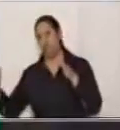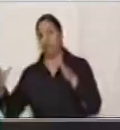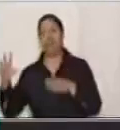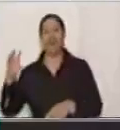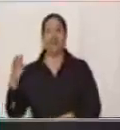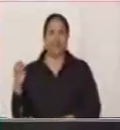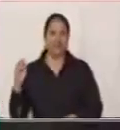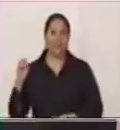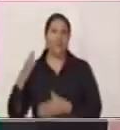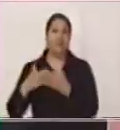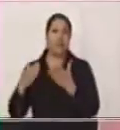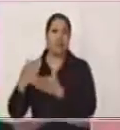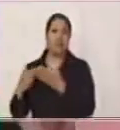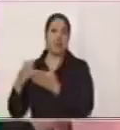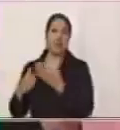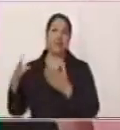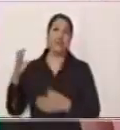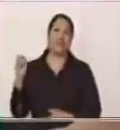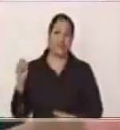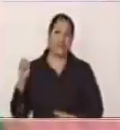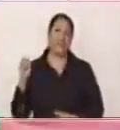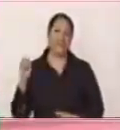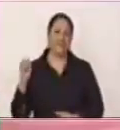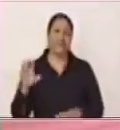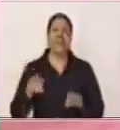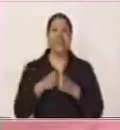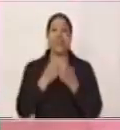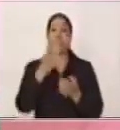con la mitad. La mitad de 20